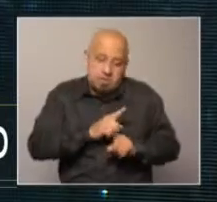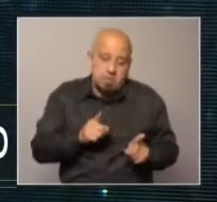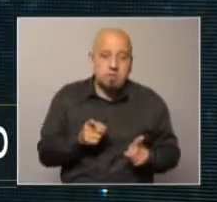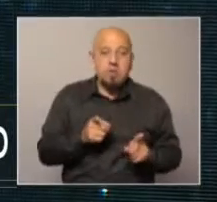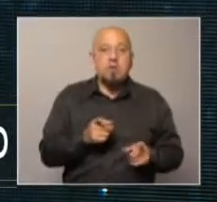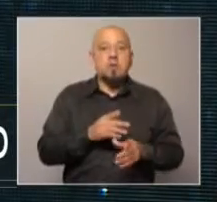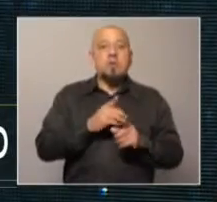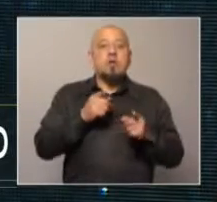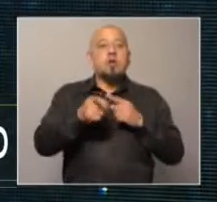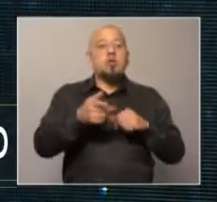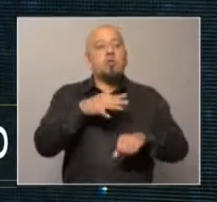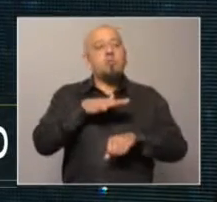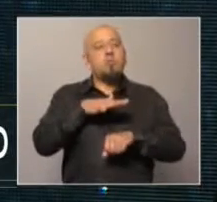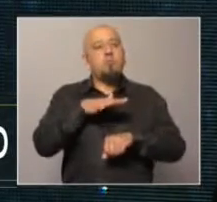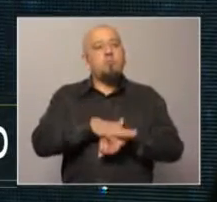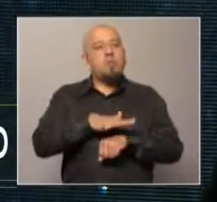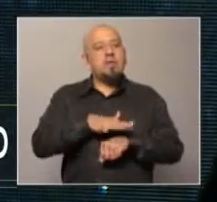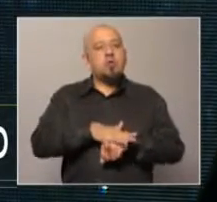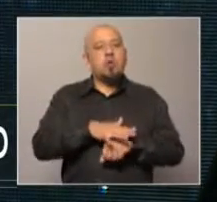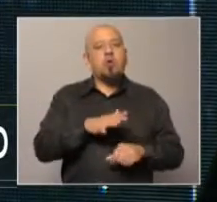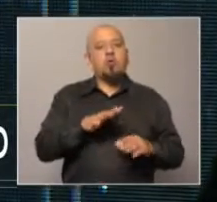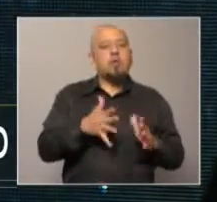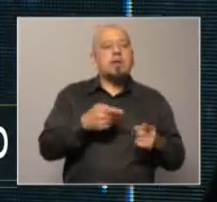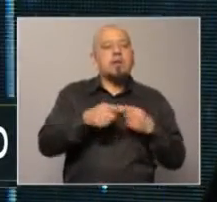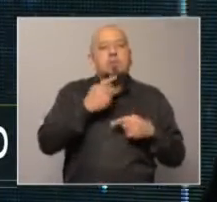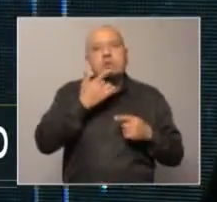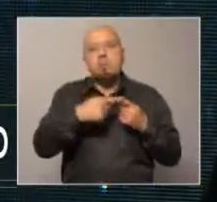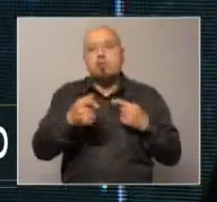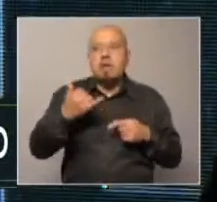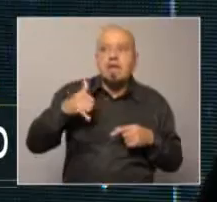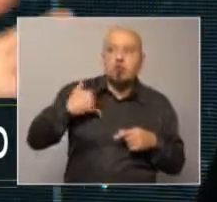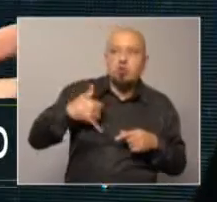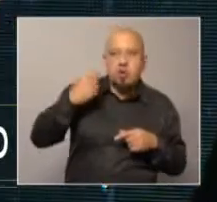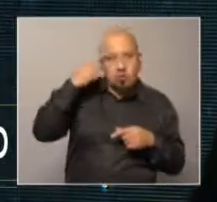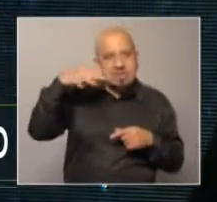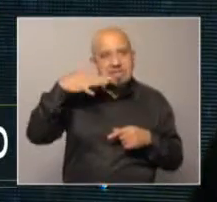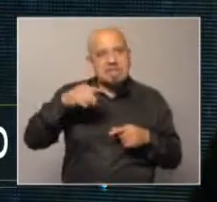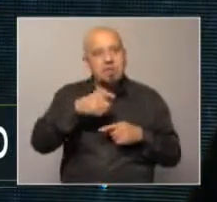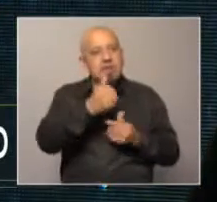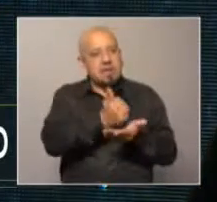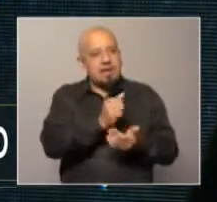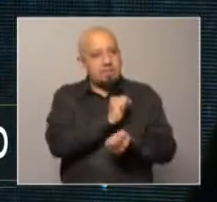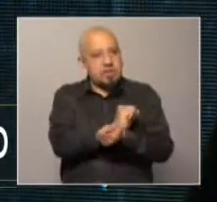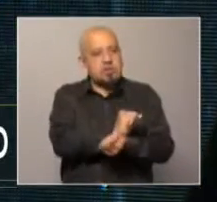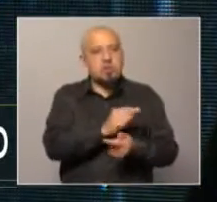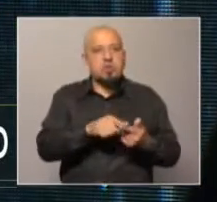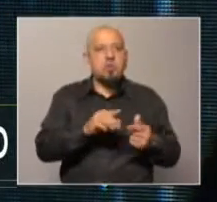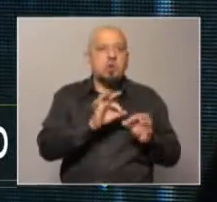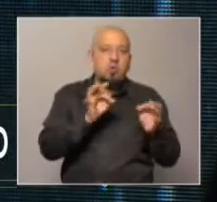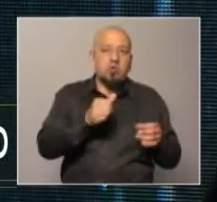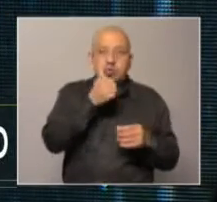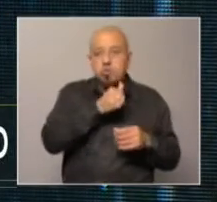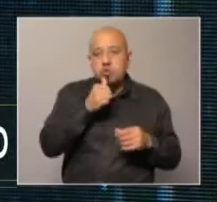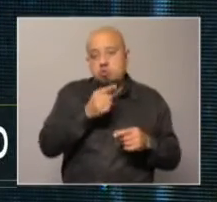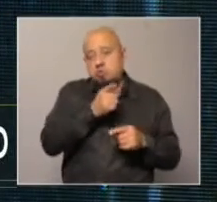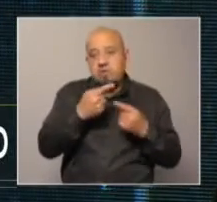estemos hablando de los momentos con mayores adolescentes, tanto cumpliendo medidas privativas como cumpliendo medidas alternativas a la